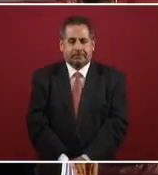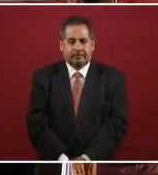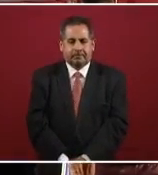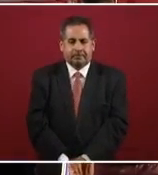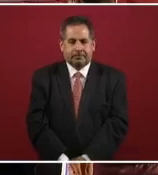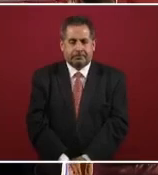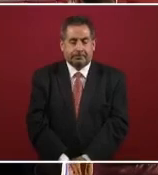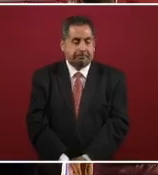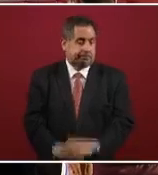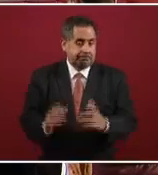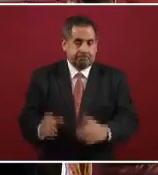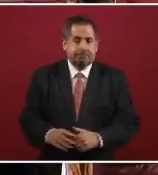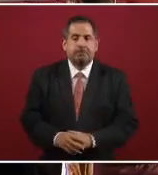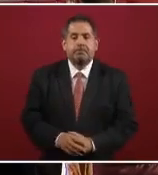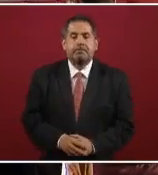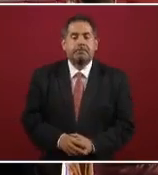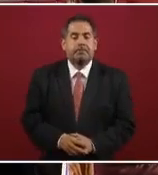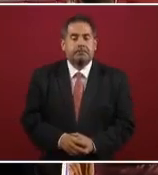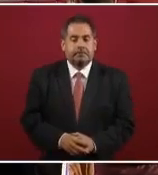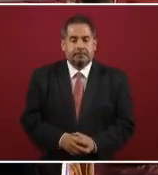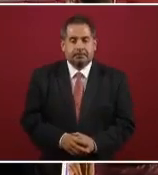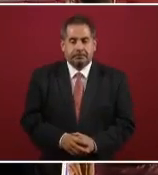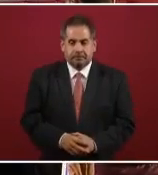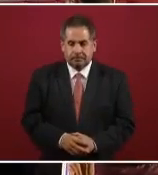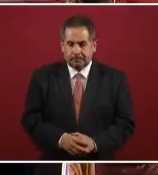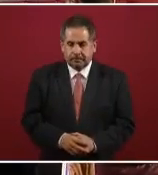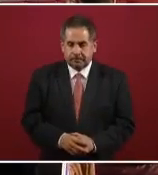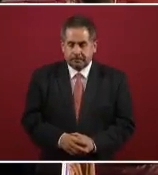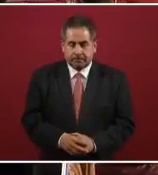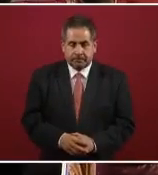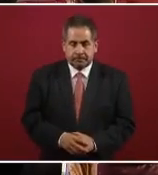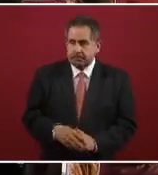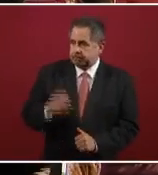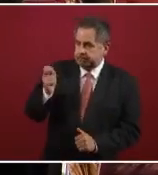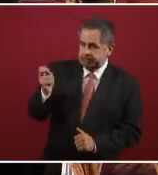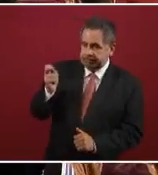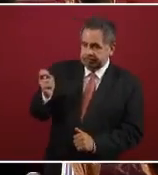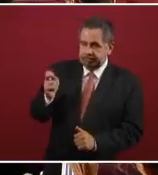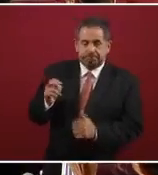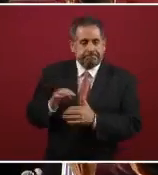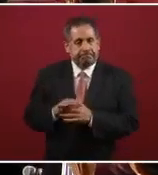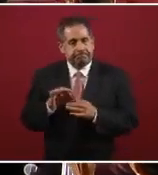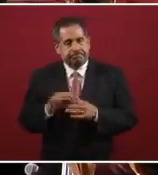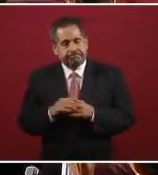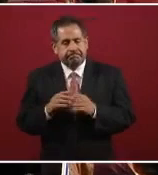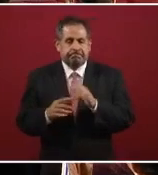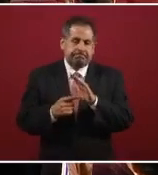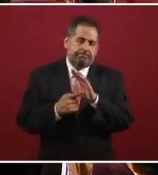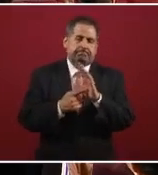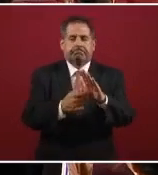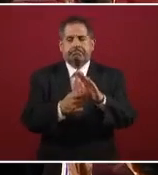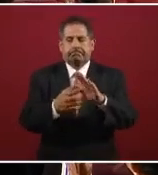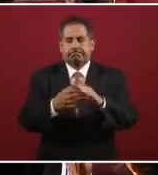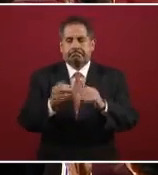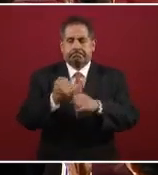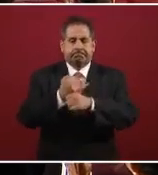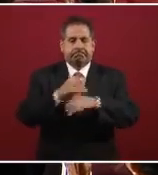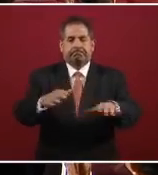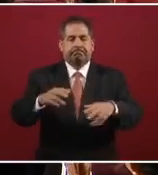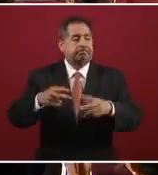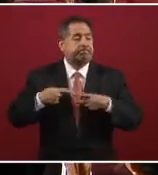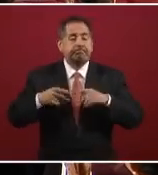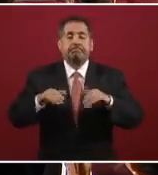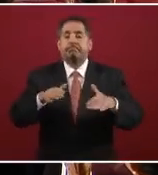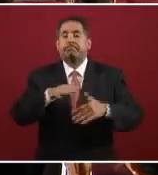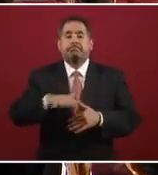bueno pues esto es básicamente lo que queremos es informarle al pueblo